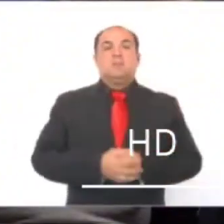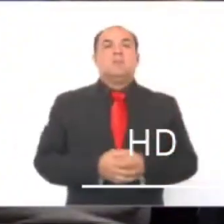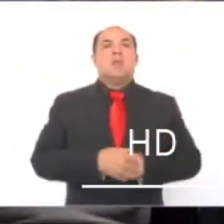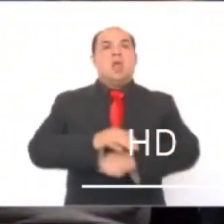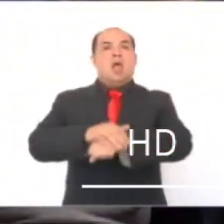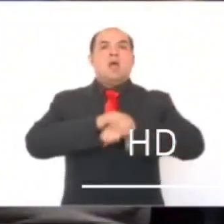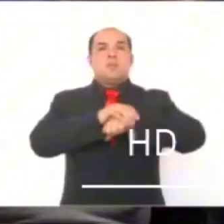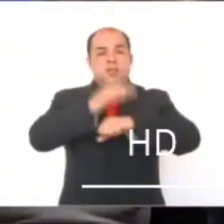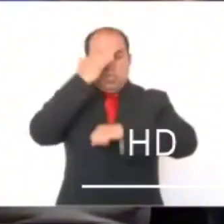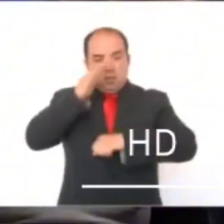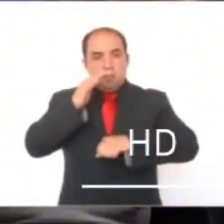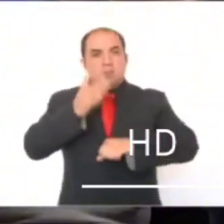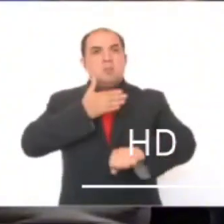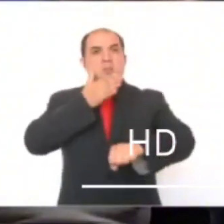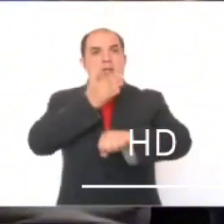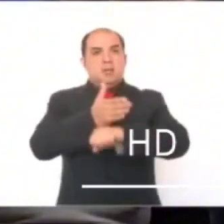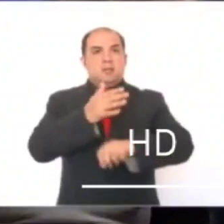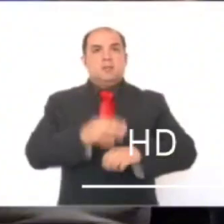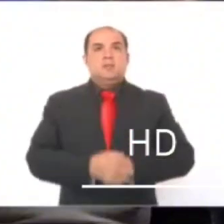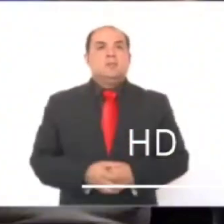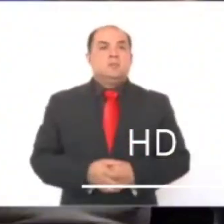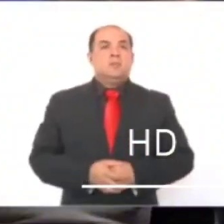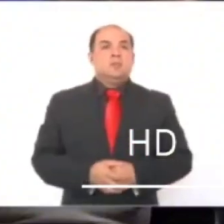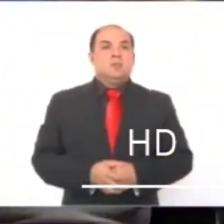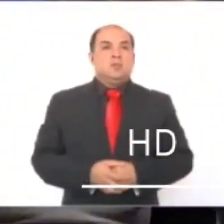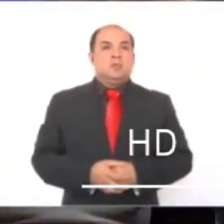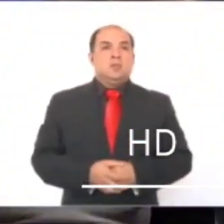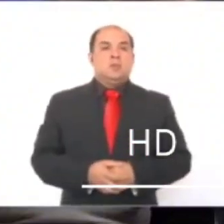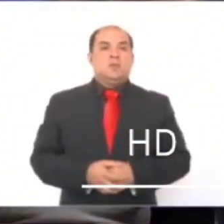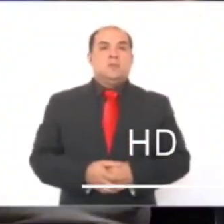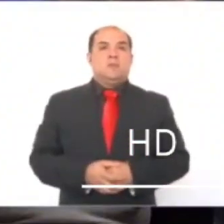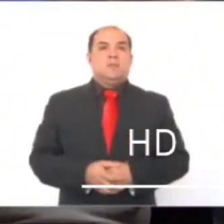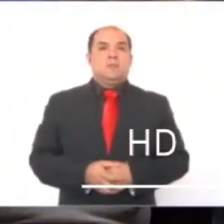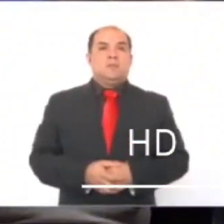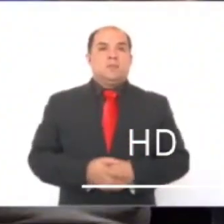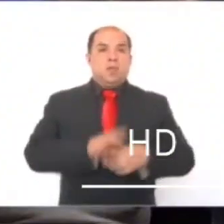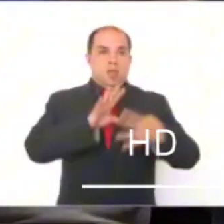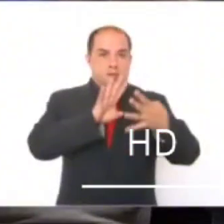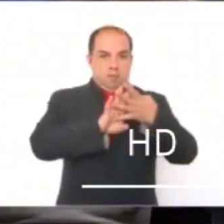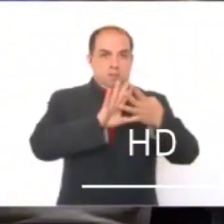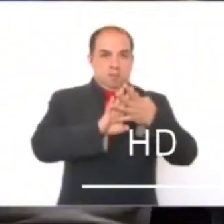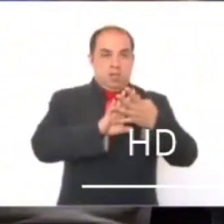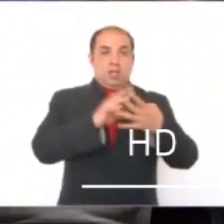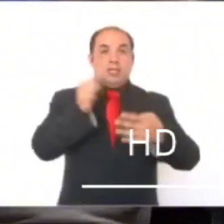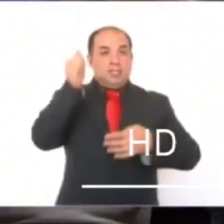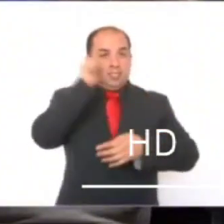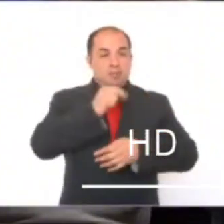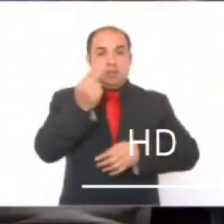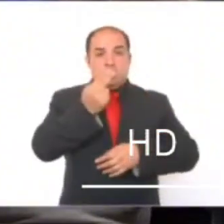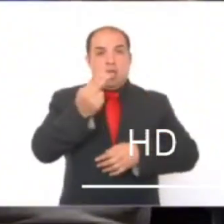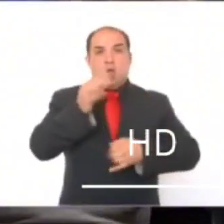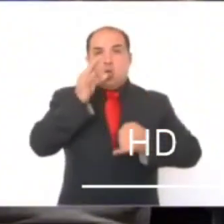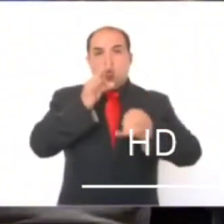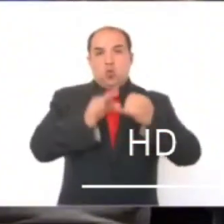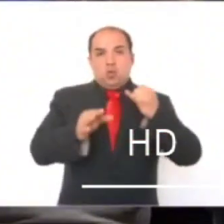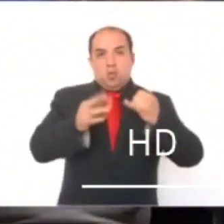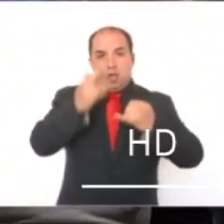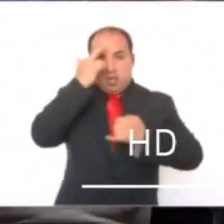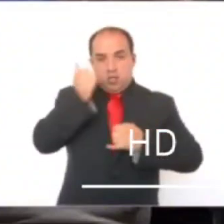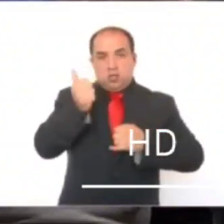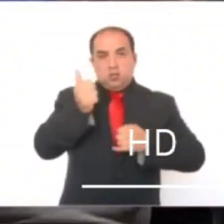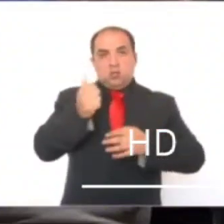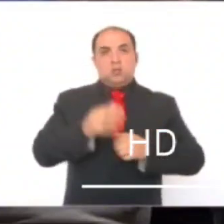sabemos que el castigo por la vía de penas debe ser siempre la última razón del